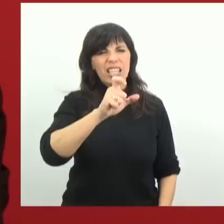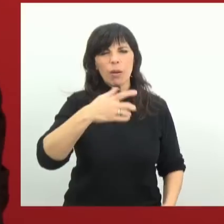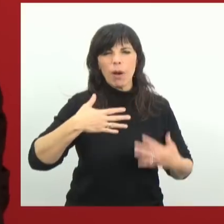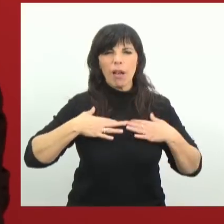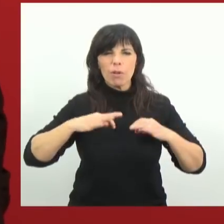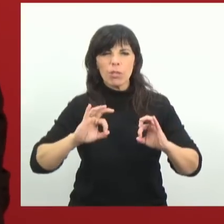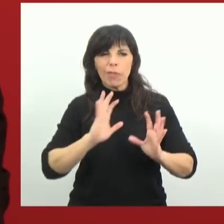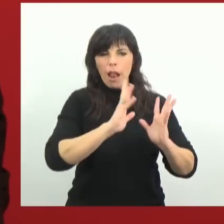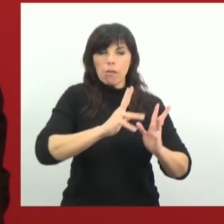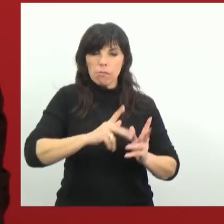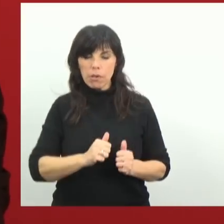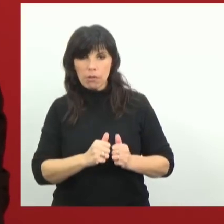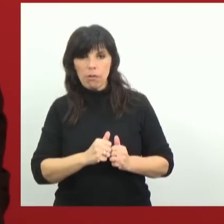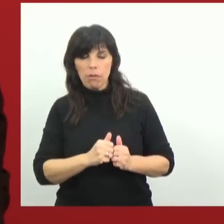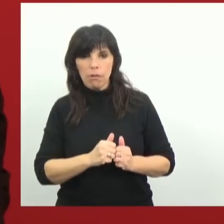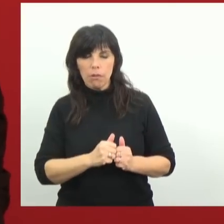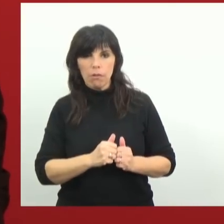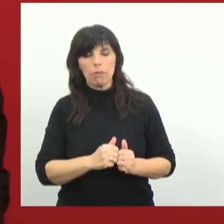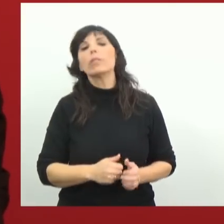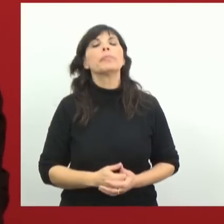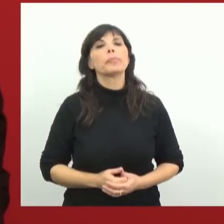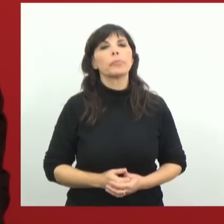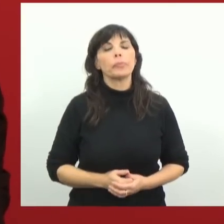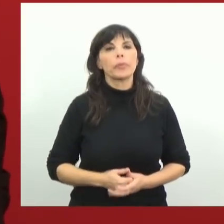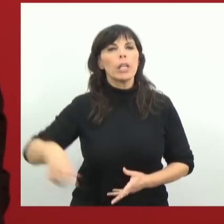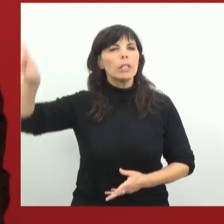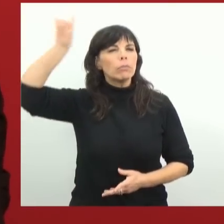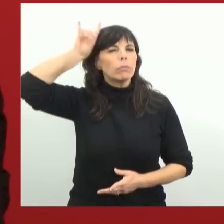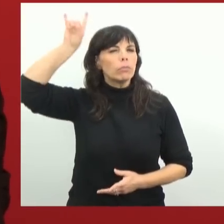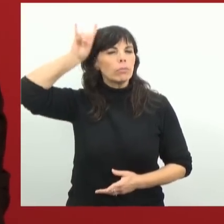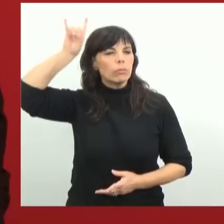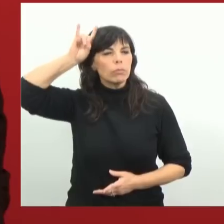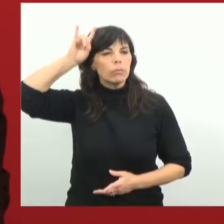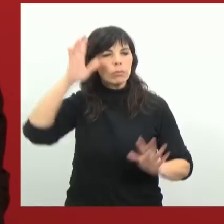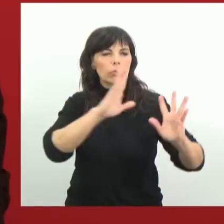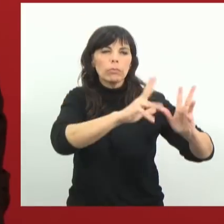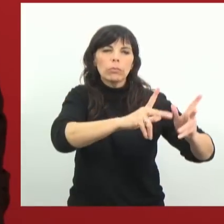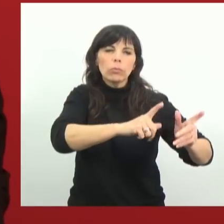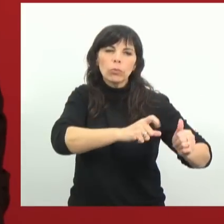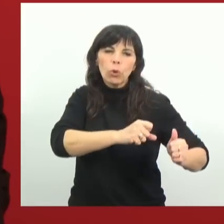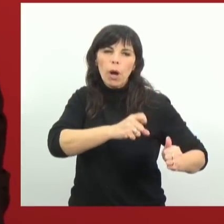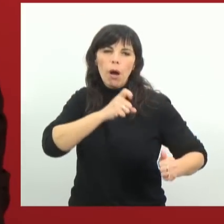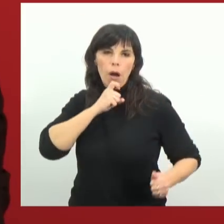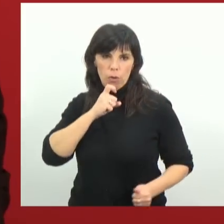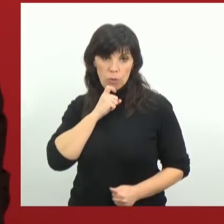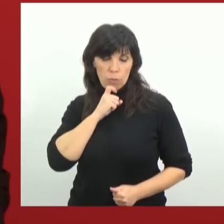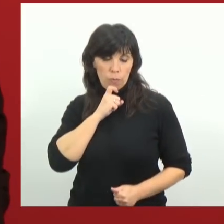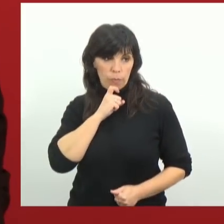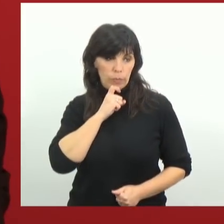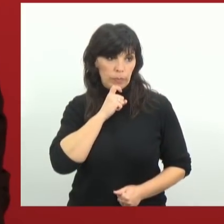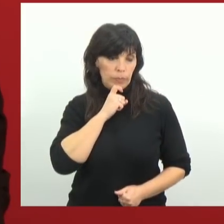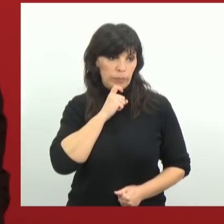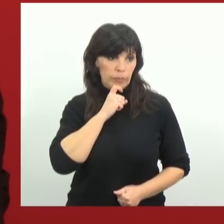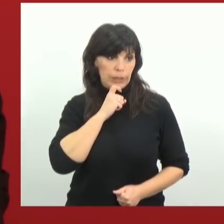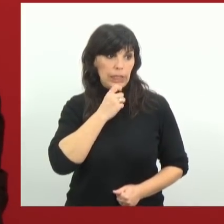¿Cómo es la única oportunidad para Satanás para robarte la palabra? Él solo te puede robar lo